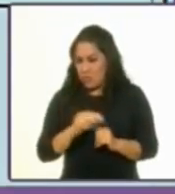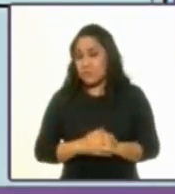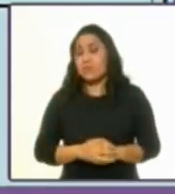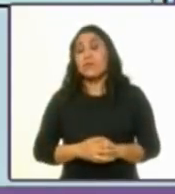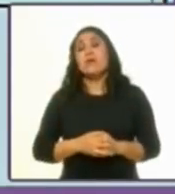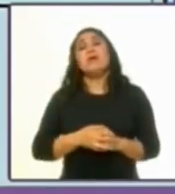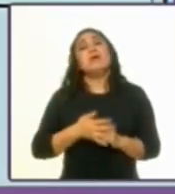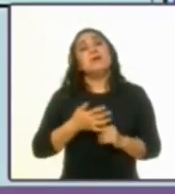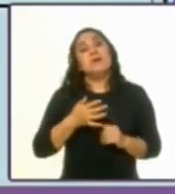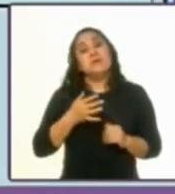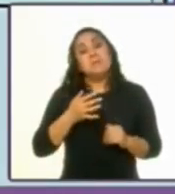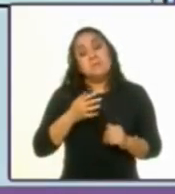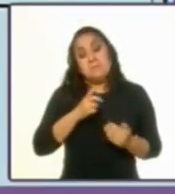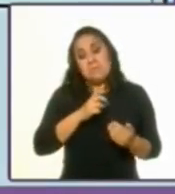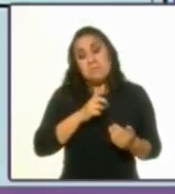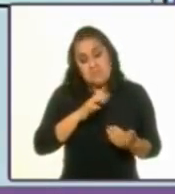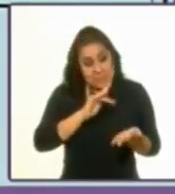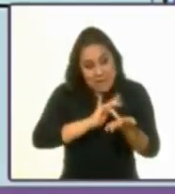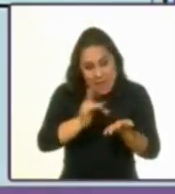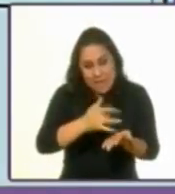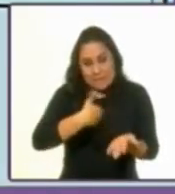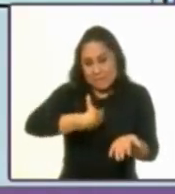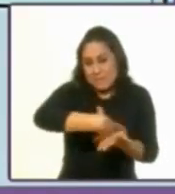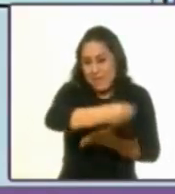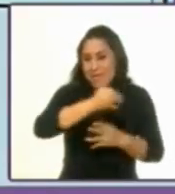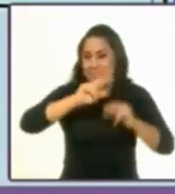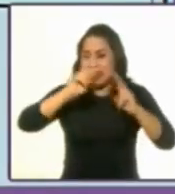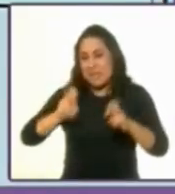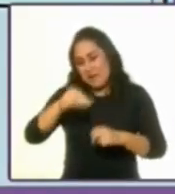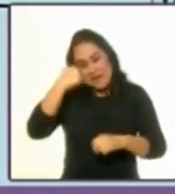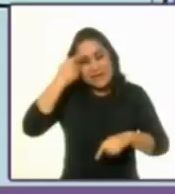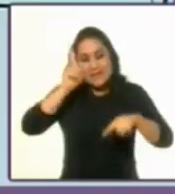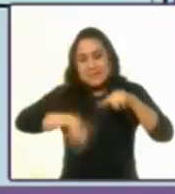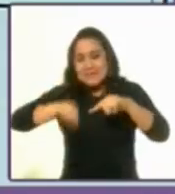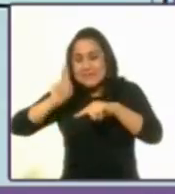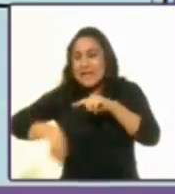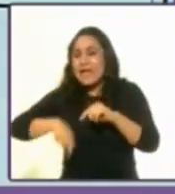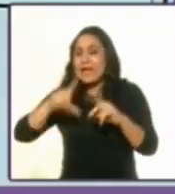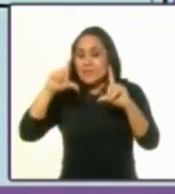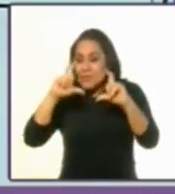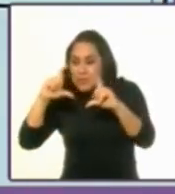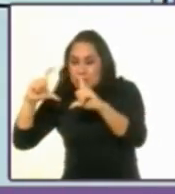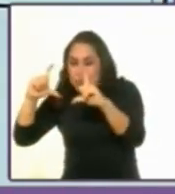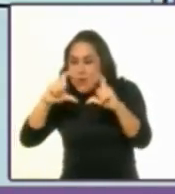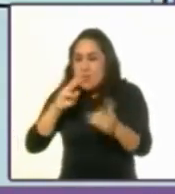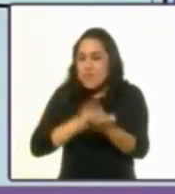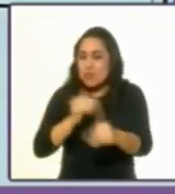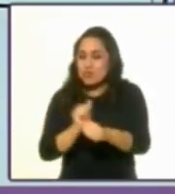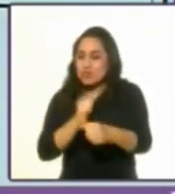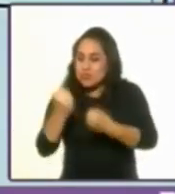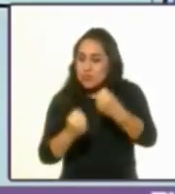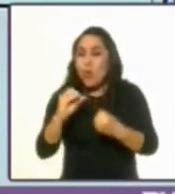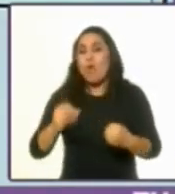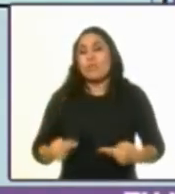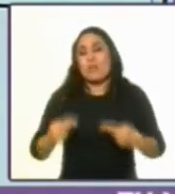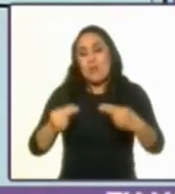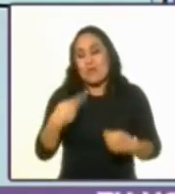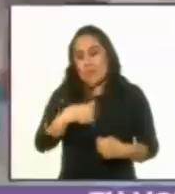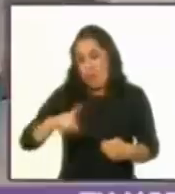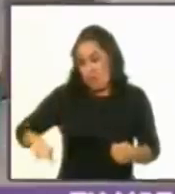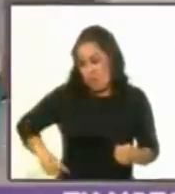derecho por cierto gracias por copiar nos el tema de que vamos a acabar con las fotomultas y todos los negocios del gobierno de la ciudad